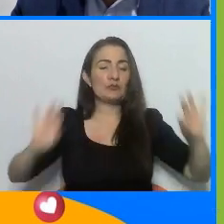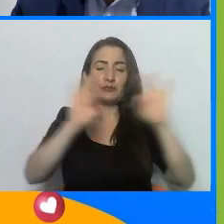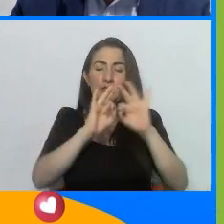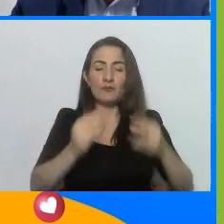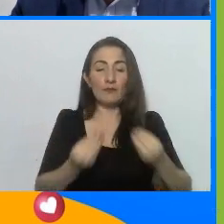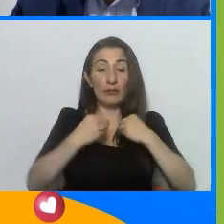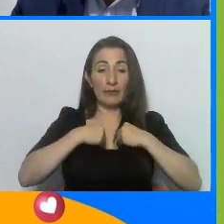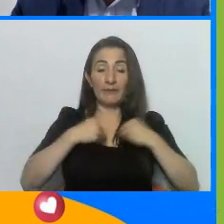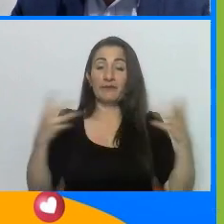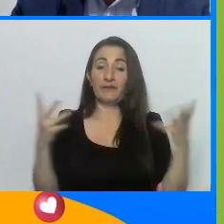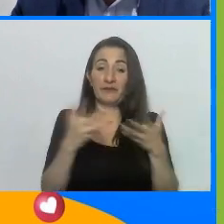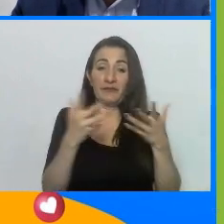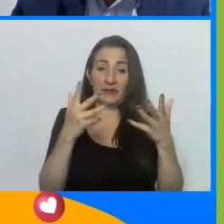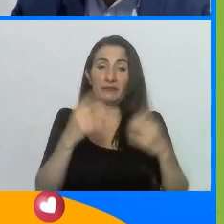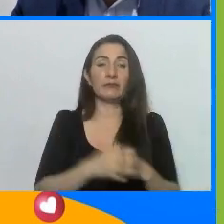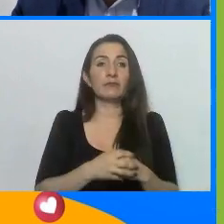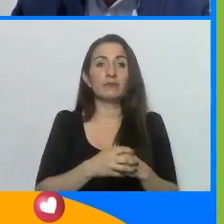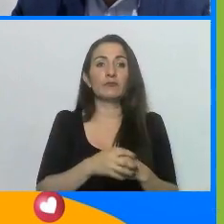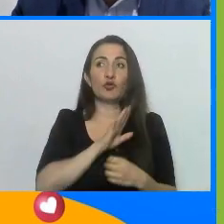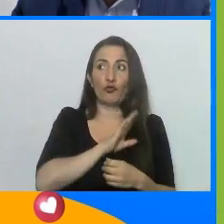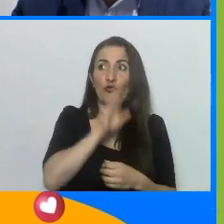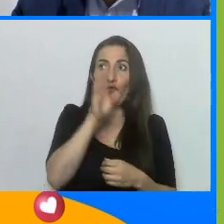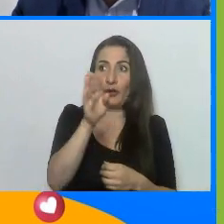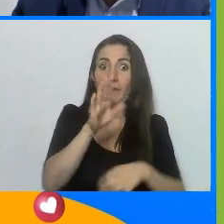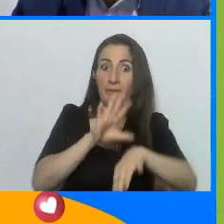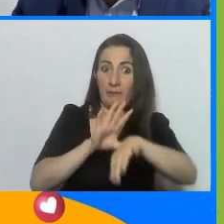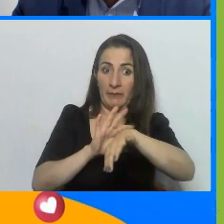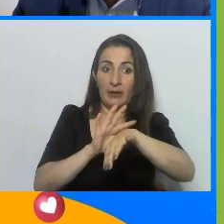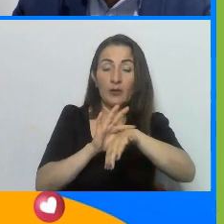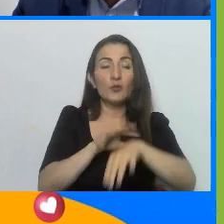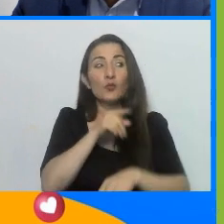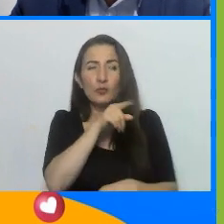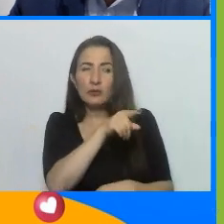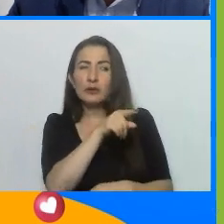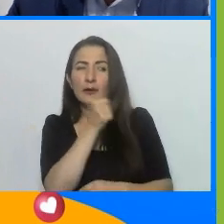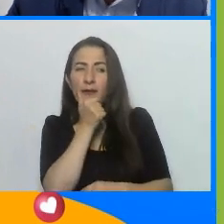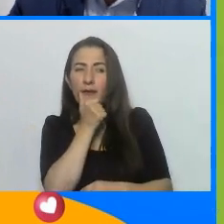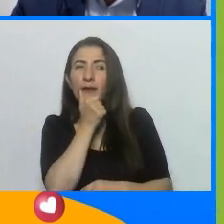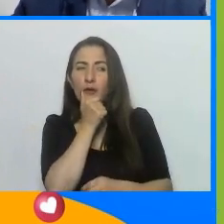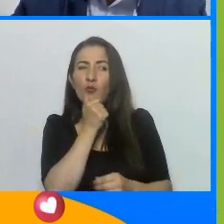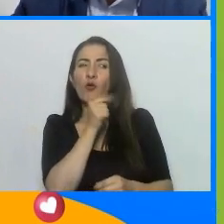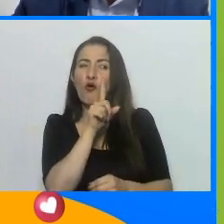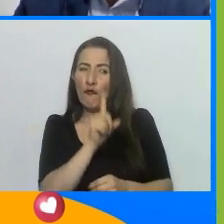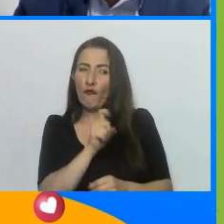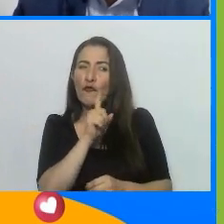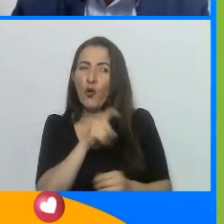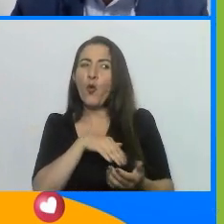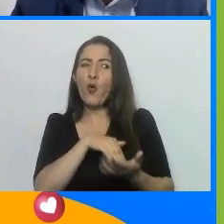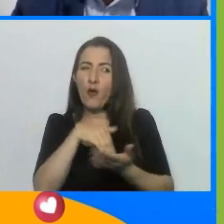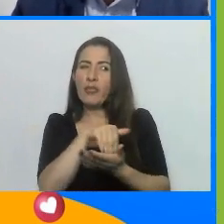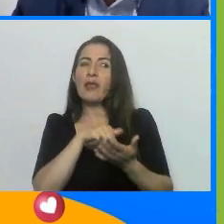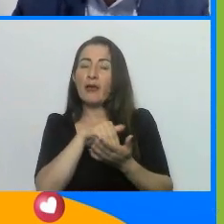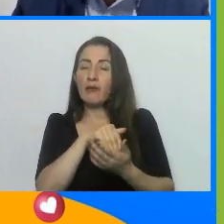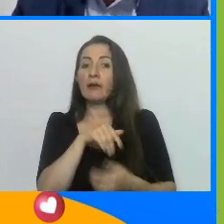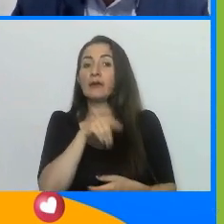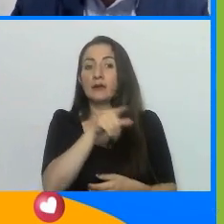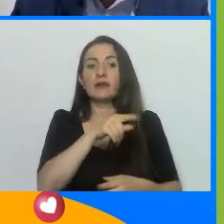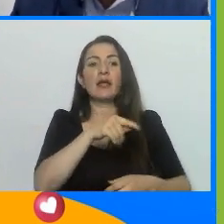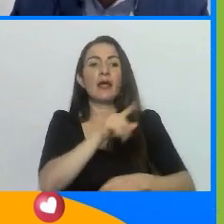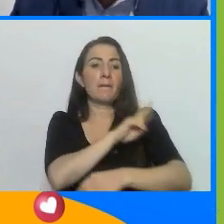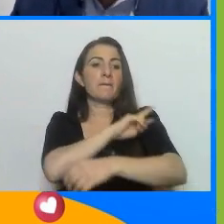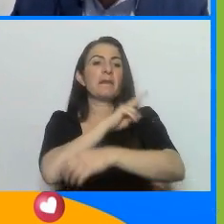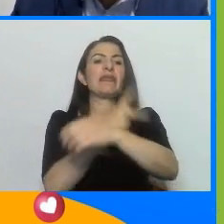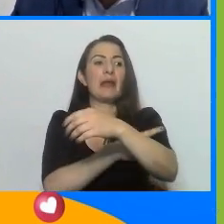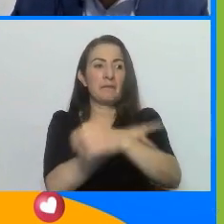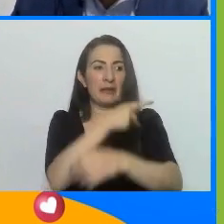vivir. Cuando nosotros vamos al médico, ¿sí? Nos dicen, usted está como flojito, está como muy debilucho. Dicen, tome vitaminas,